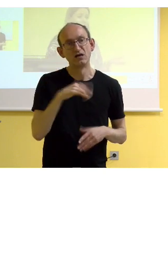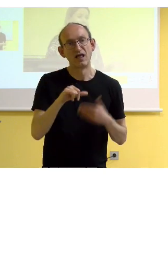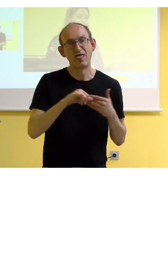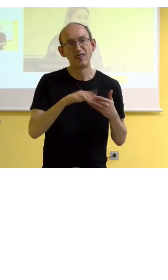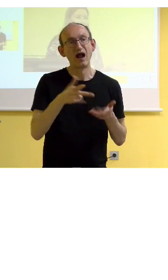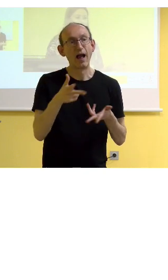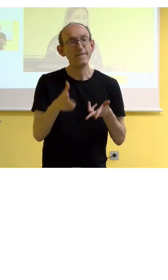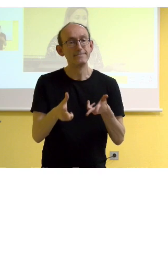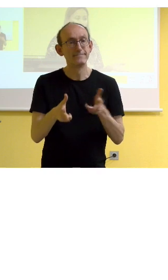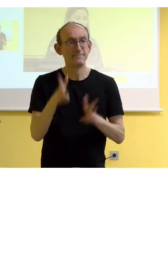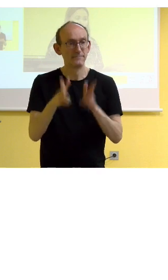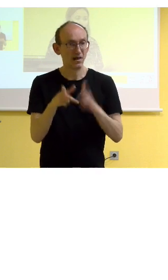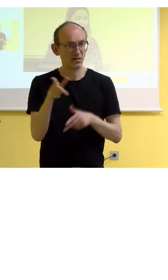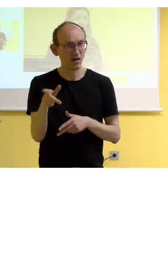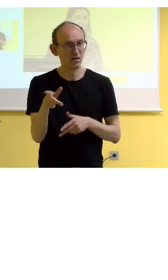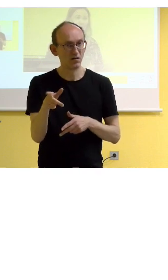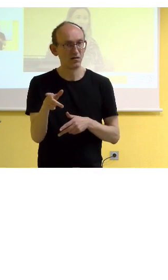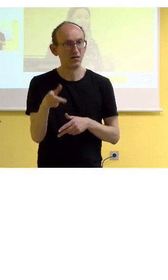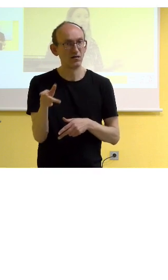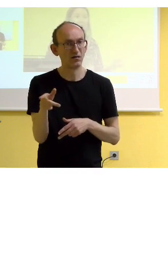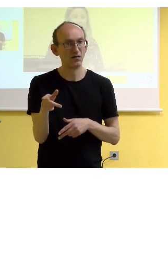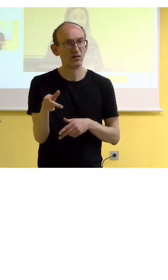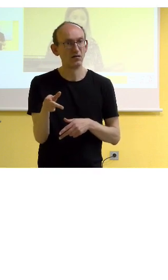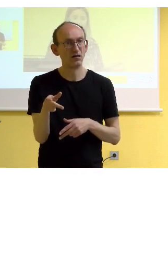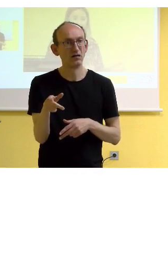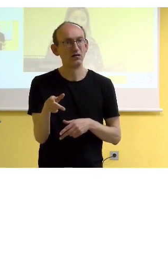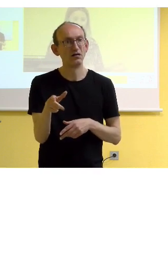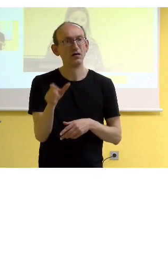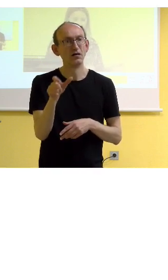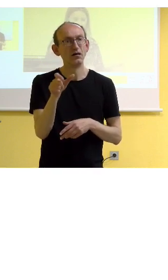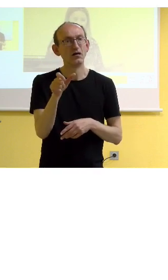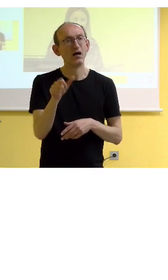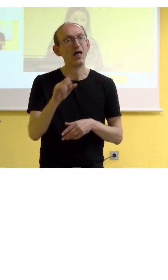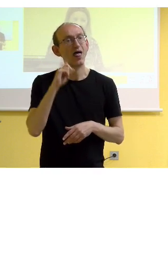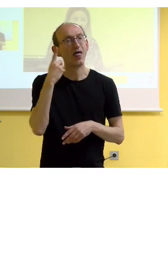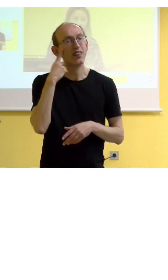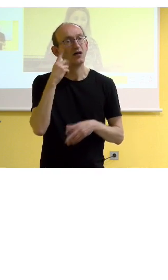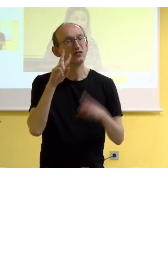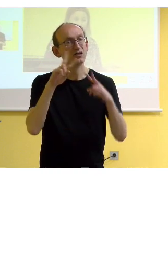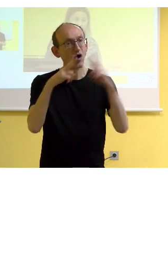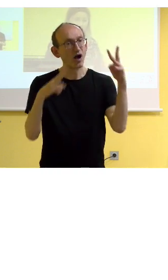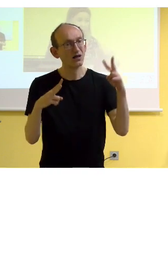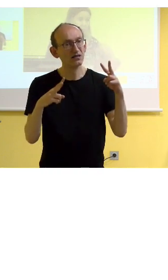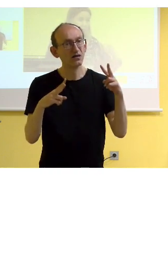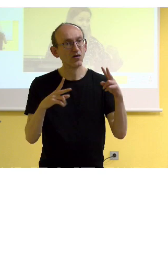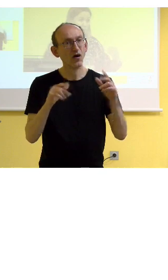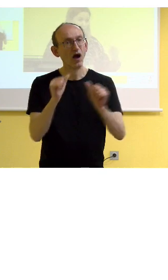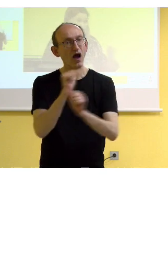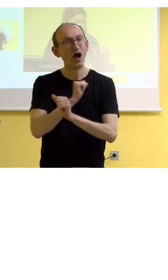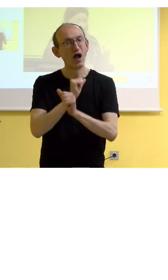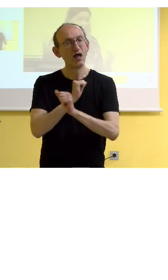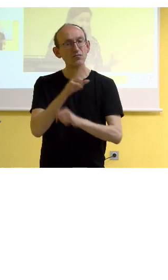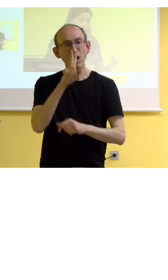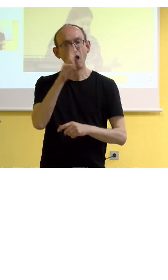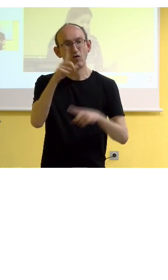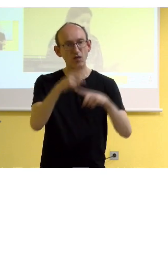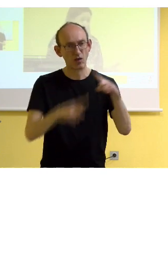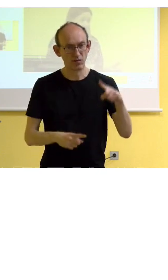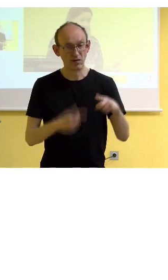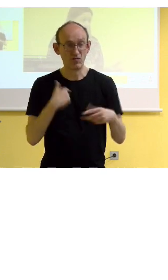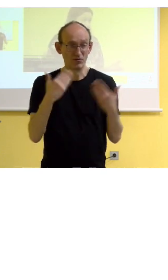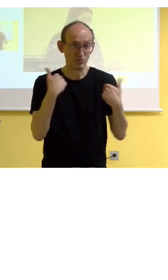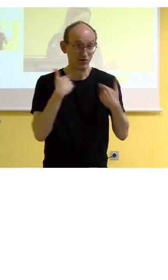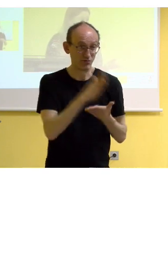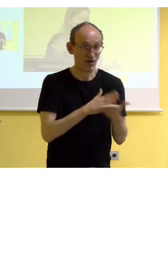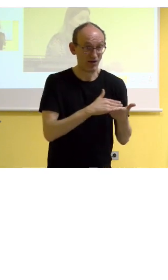País Vasco tiene 2 años y medio de lista de espera para un diagnóstico genético. Vamos, yo lo sé porque como soy la que llevo el de Castilla y León,